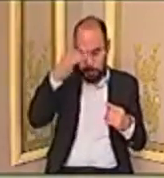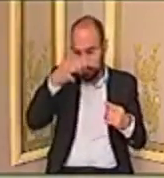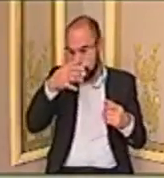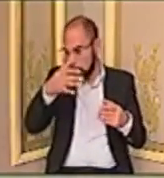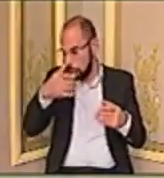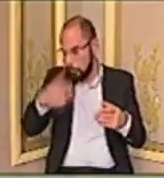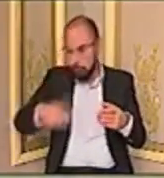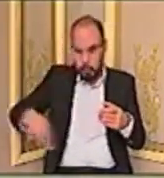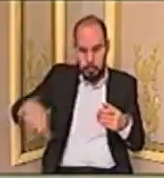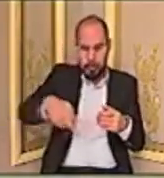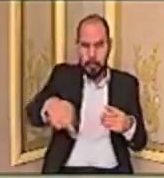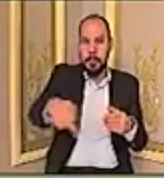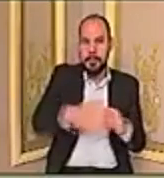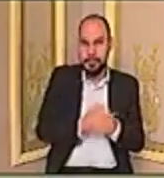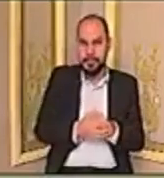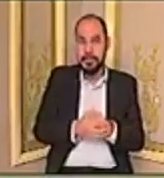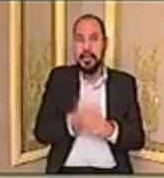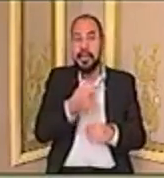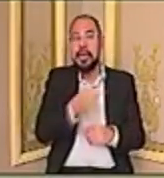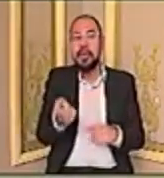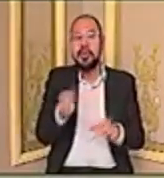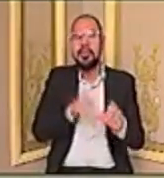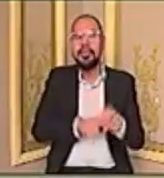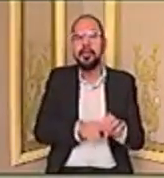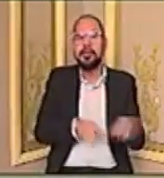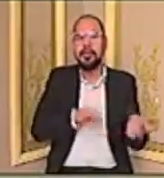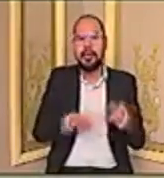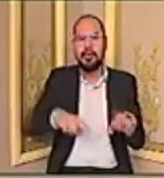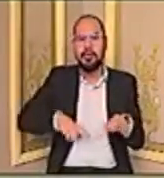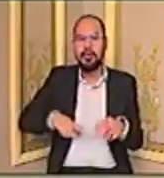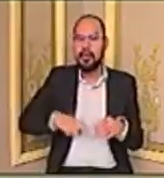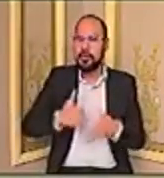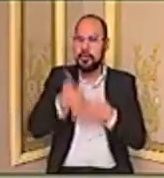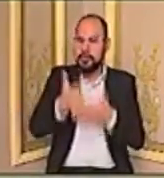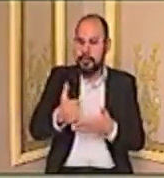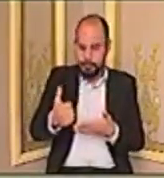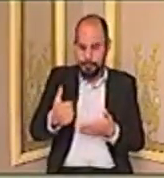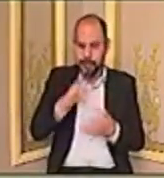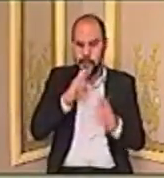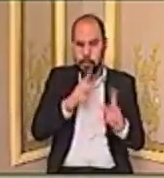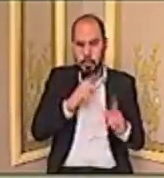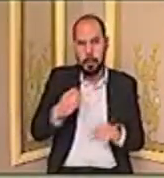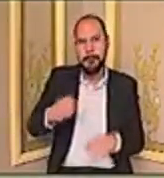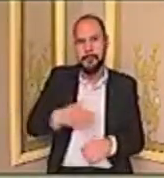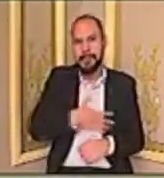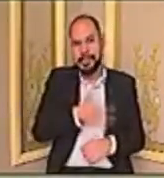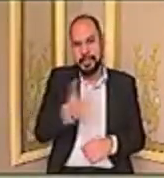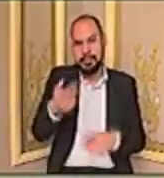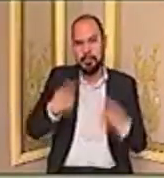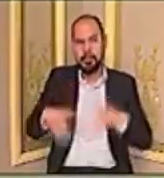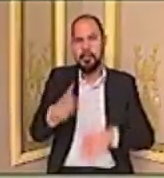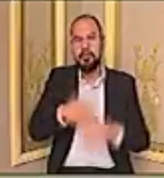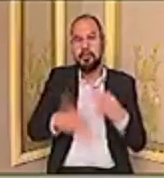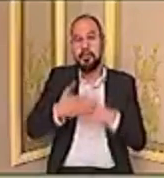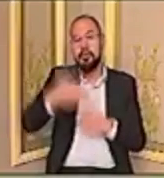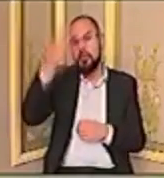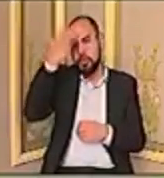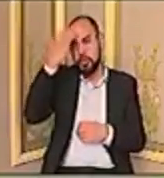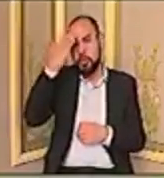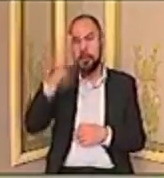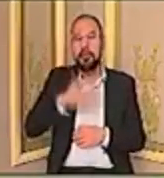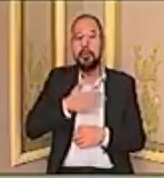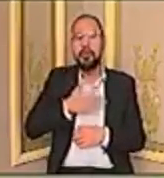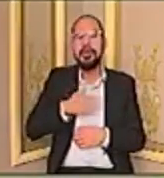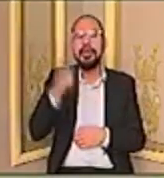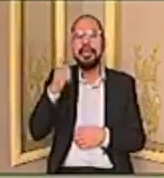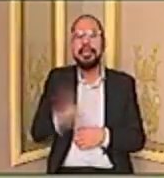principalmente en aquellos que se dedican a mejorar el bienestar de las personas. Conozco en carne propia lo